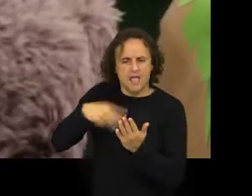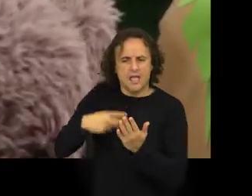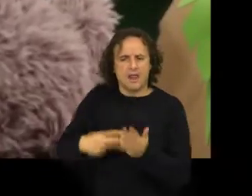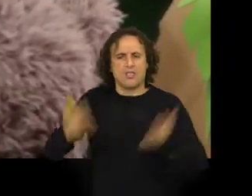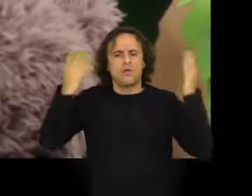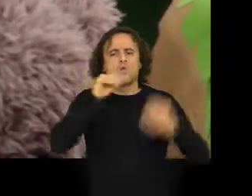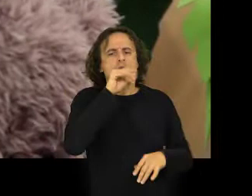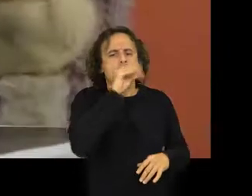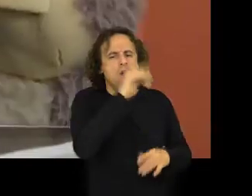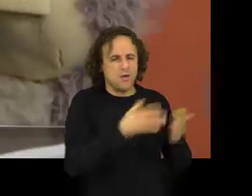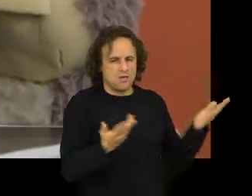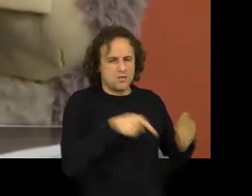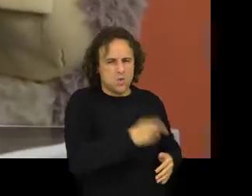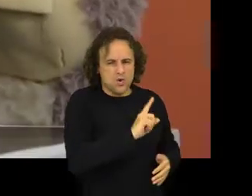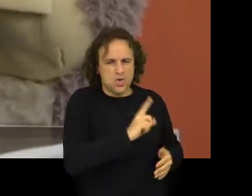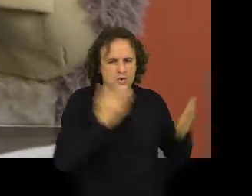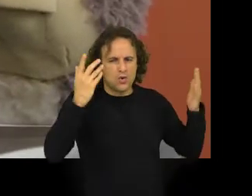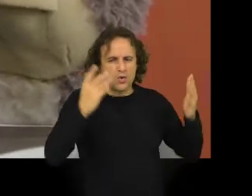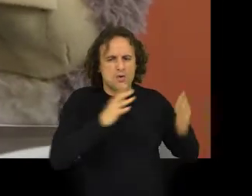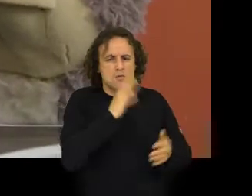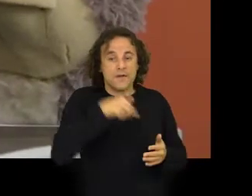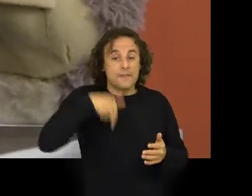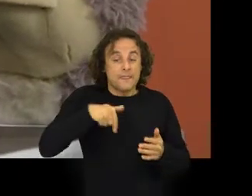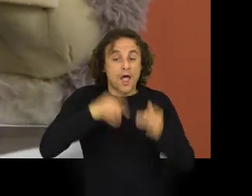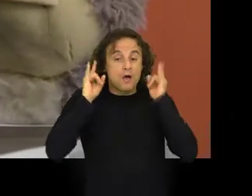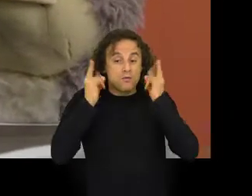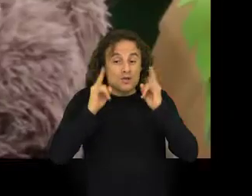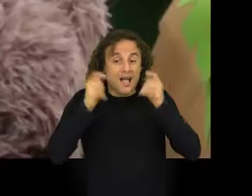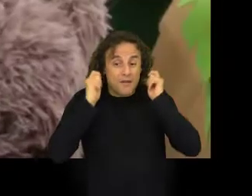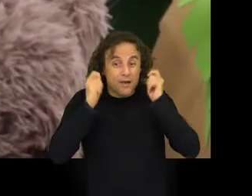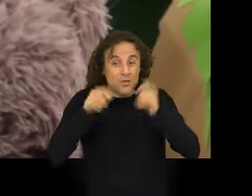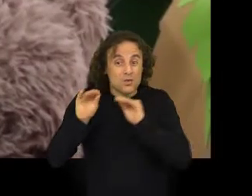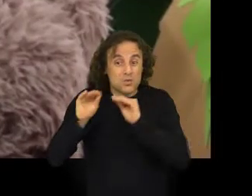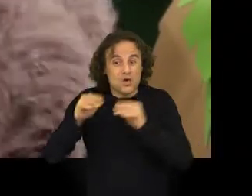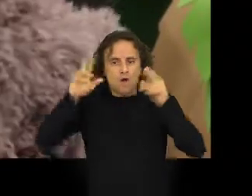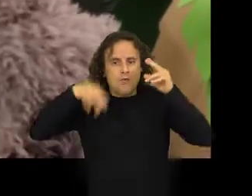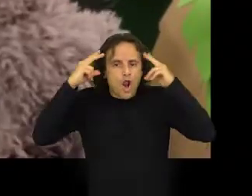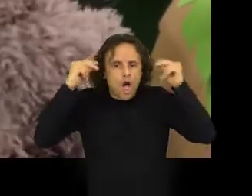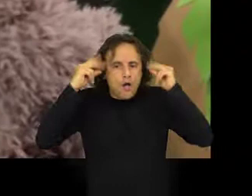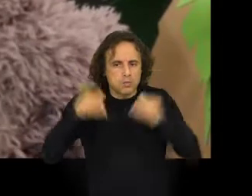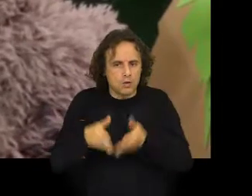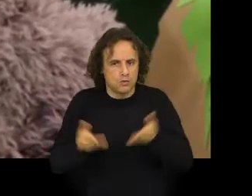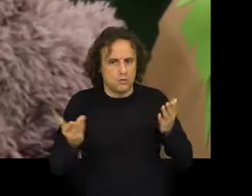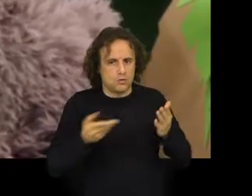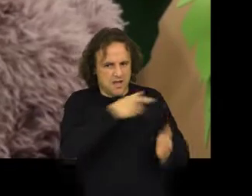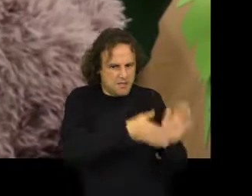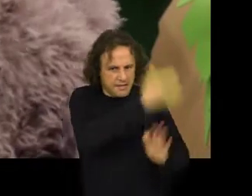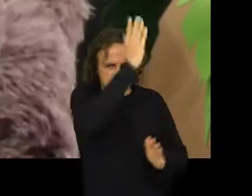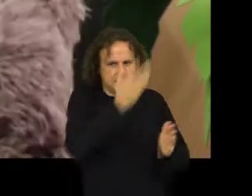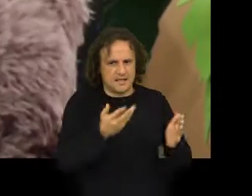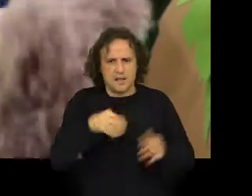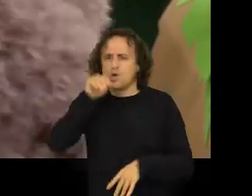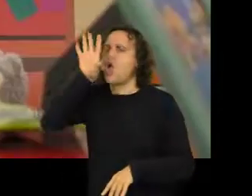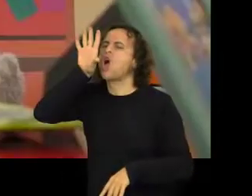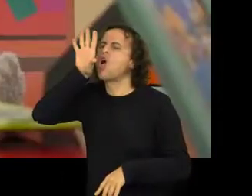Déixame ler. Os ouveos non eran por ti. Eran polos lobos do bosque por onde vai Carapuchiña Vermella a casa da súa aboa.